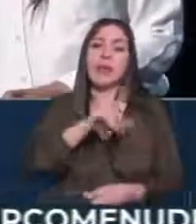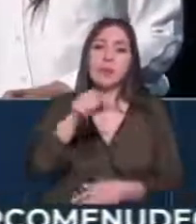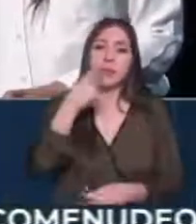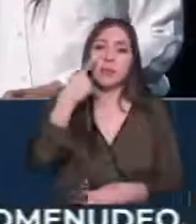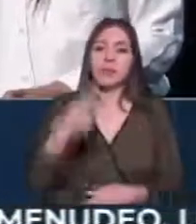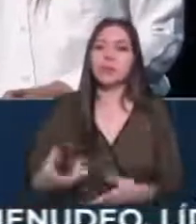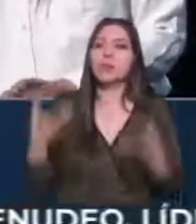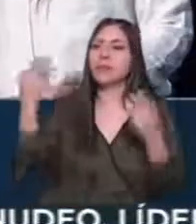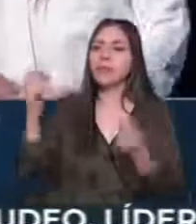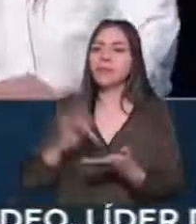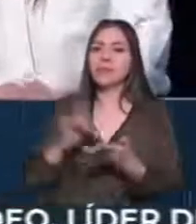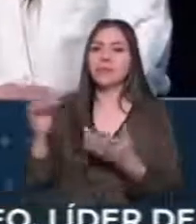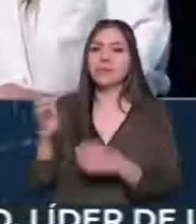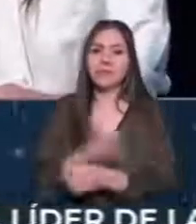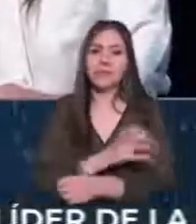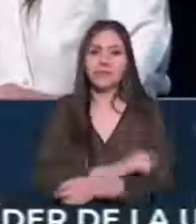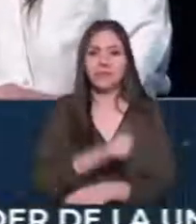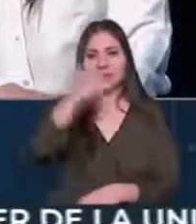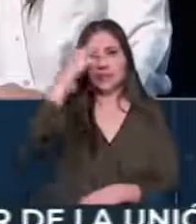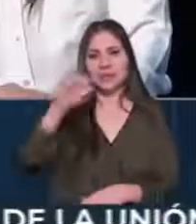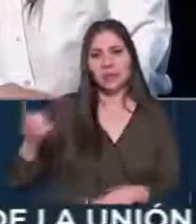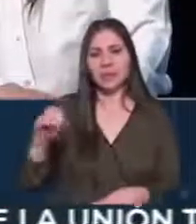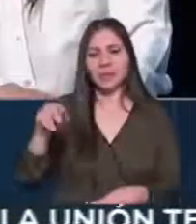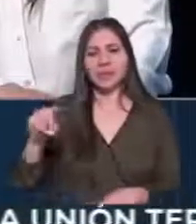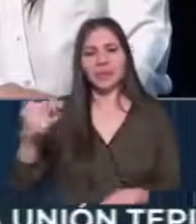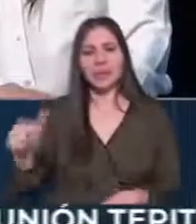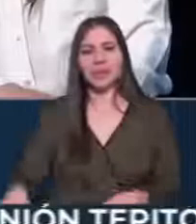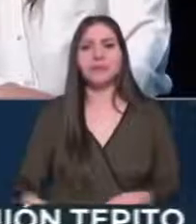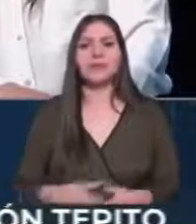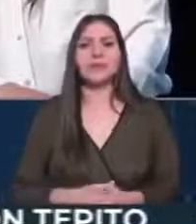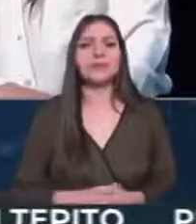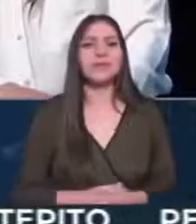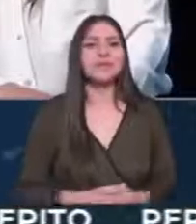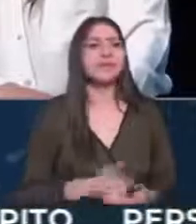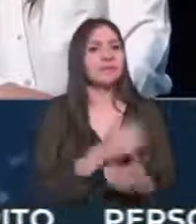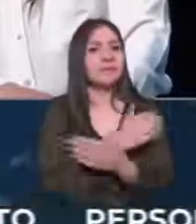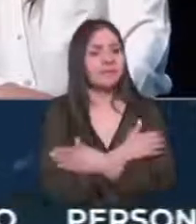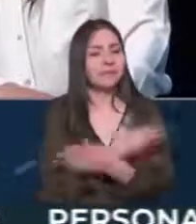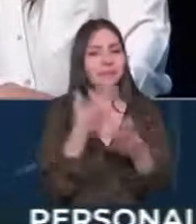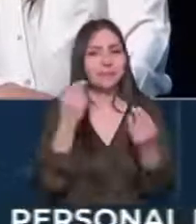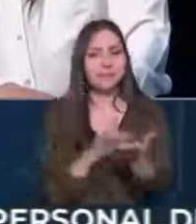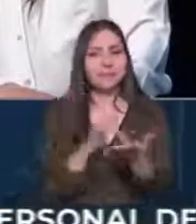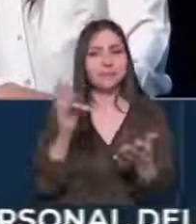Pérez, muchísimas gracias por acompañarnos esta noche. Los abrazo, muchas gracias, hasta la próxima semana.